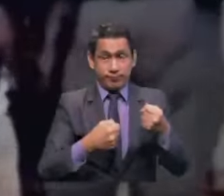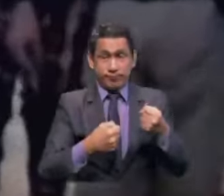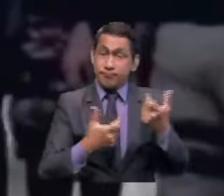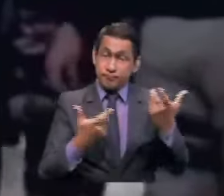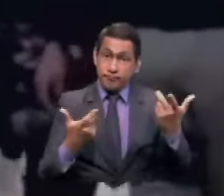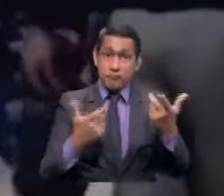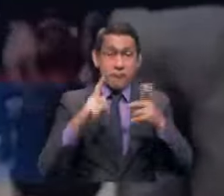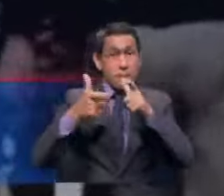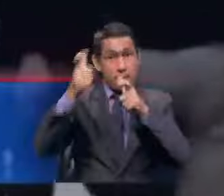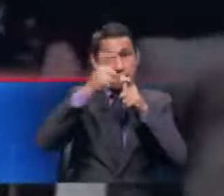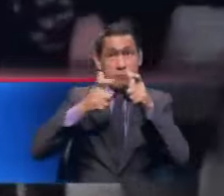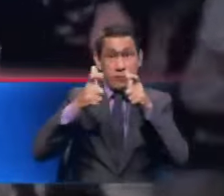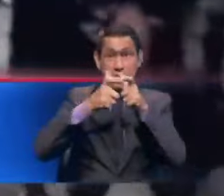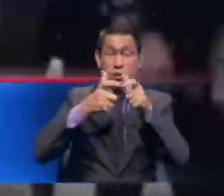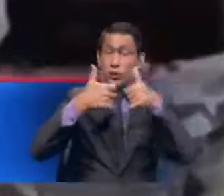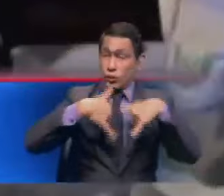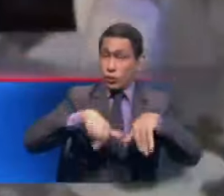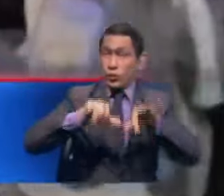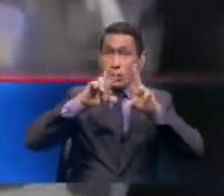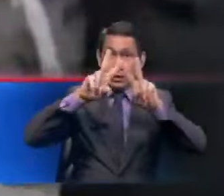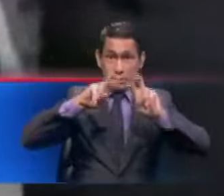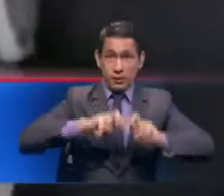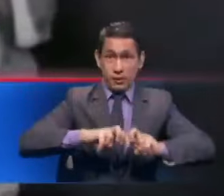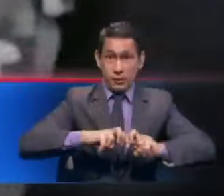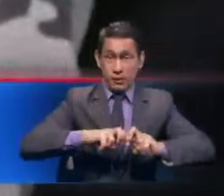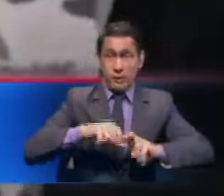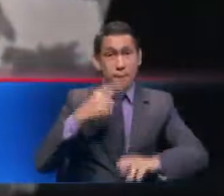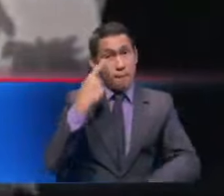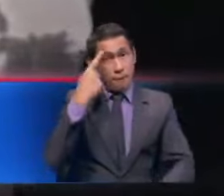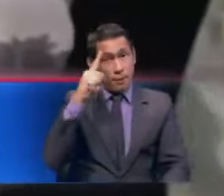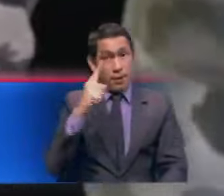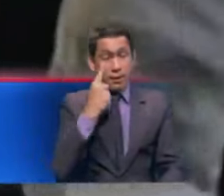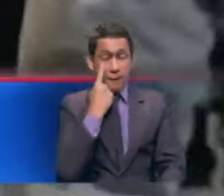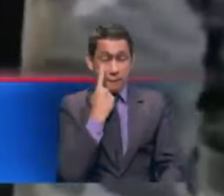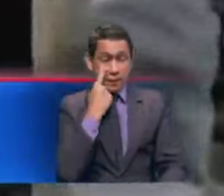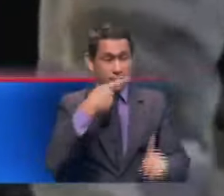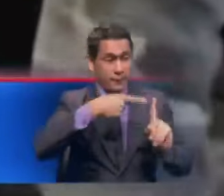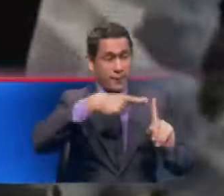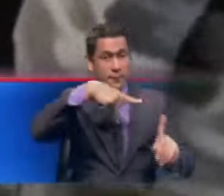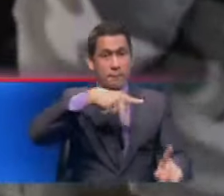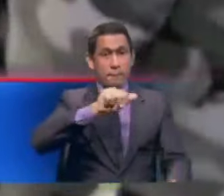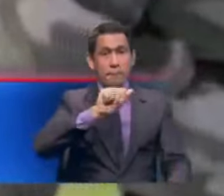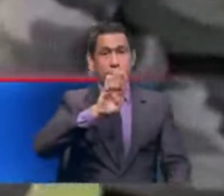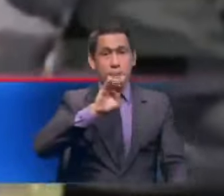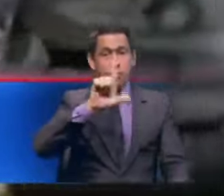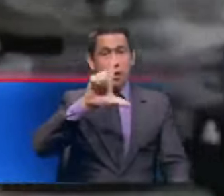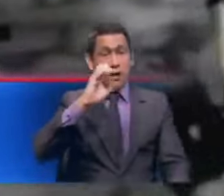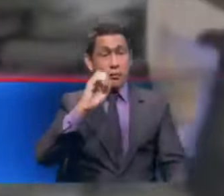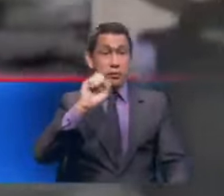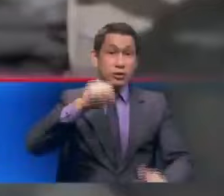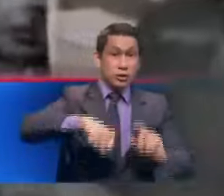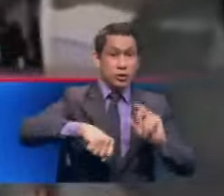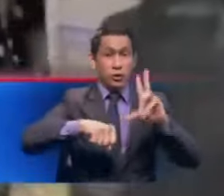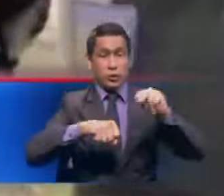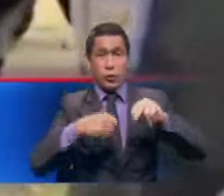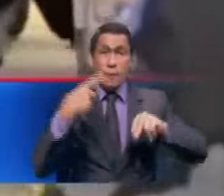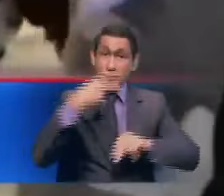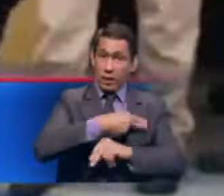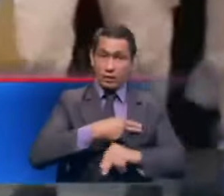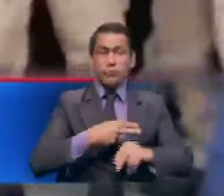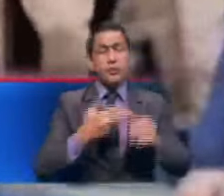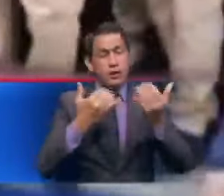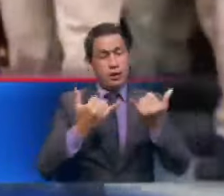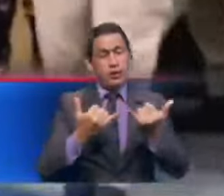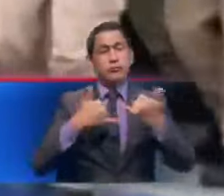solicitar la Fiscalía General del Estado para ratificar la versión de Pablo R., ex general de la Policía Nacional, y que hoy se